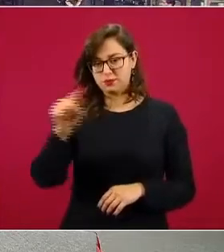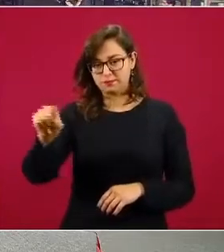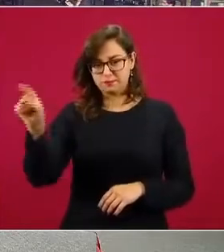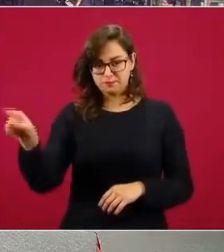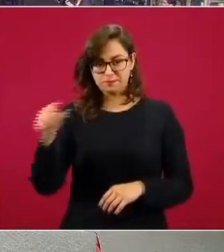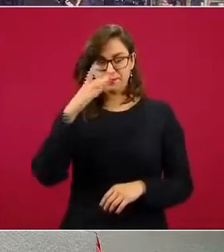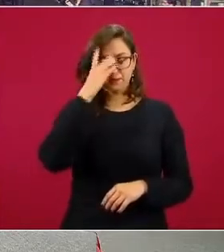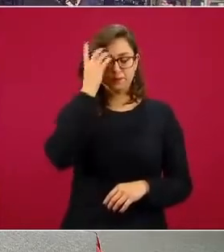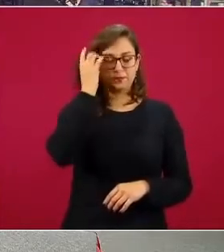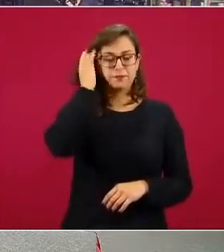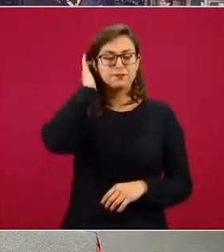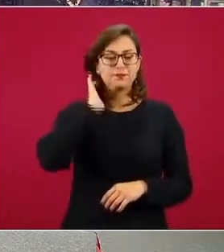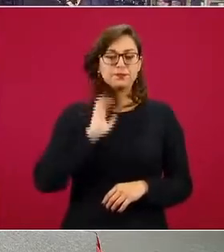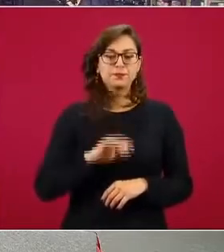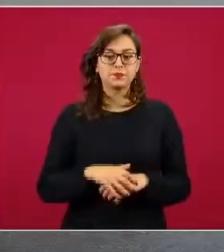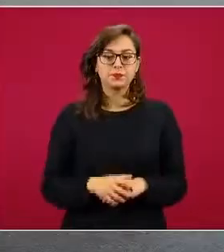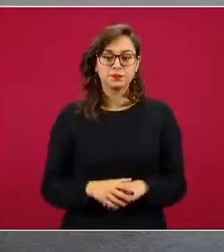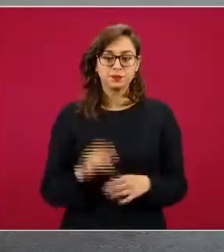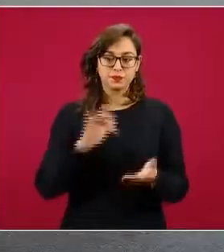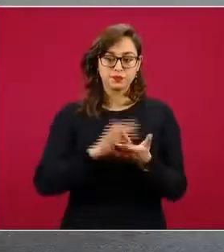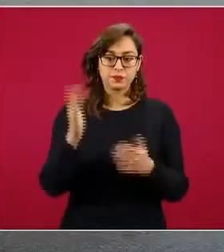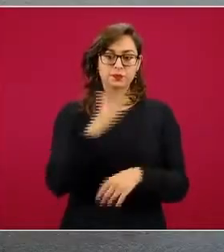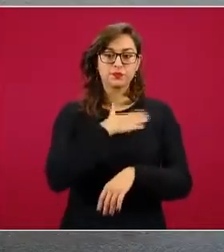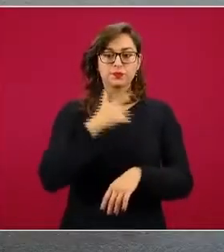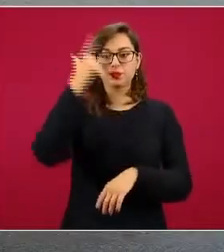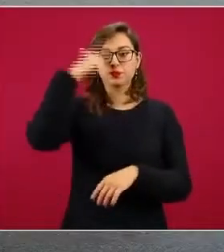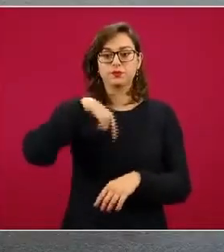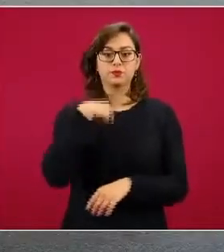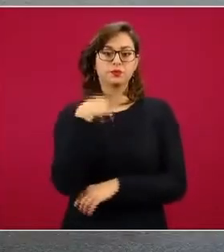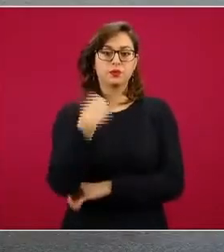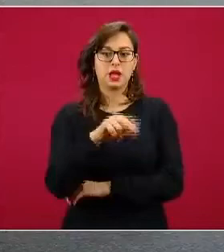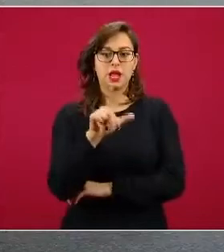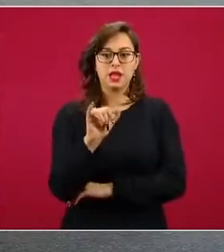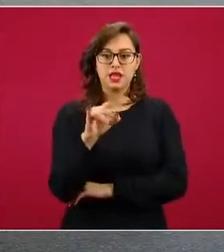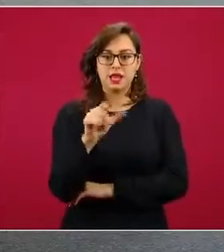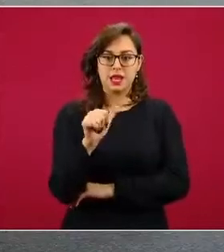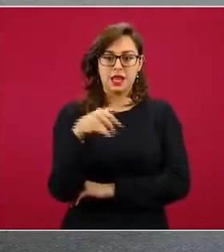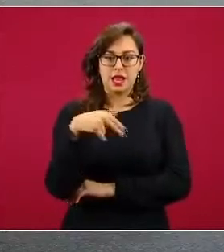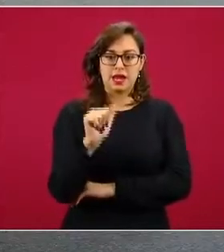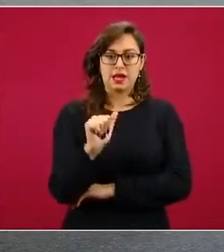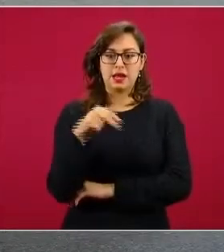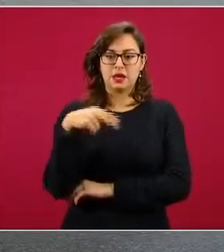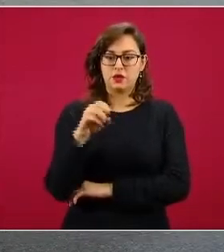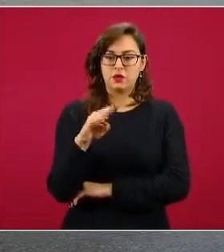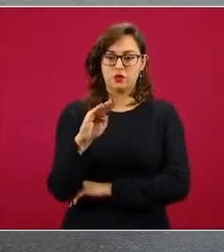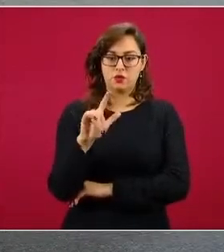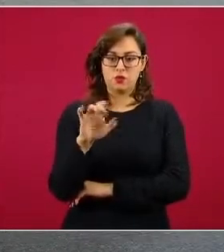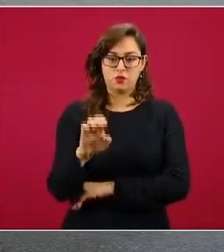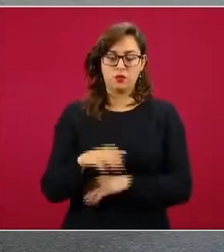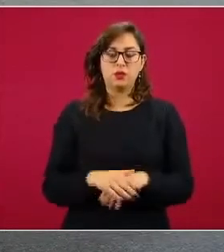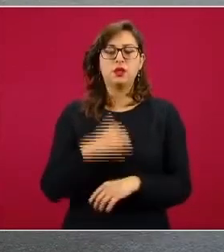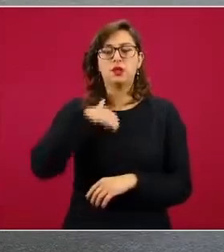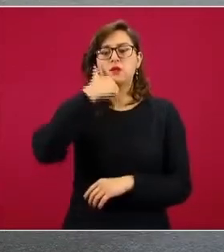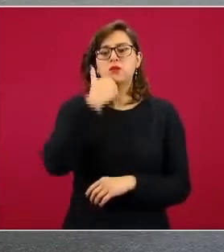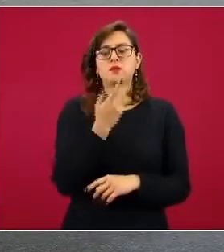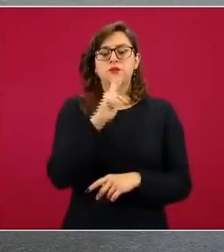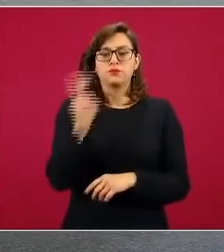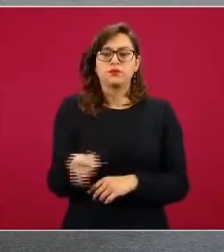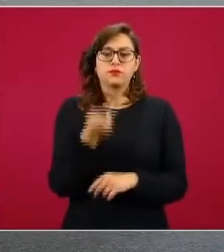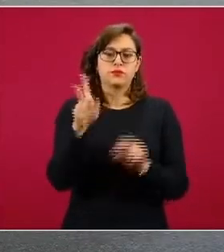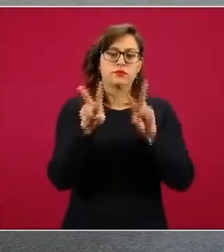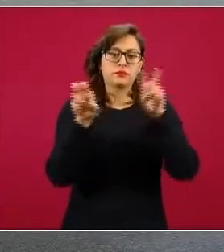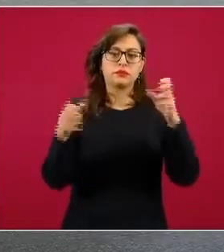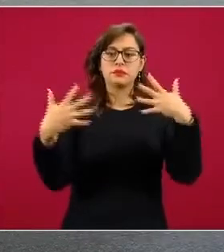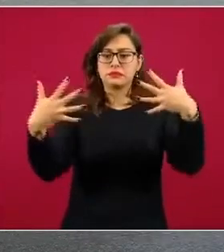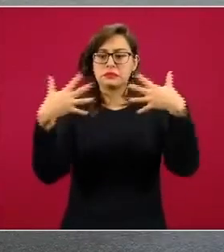favor. Gracias, buenas noches. Liliana Noble de Pulso Saludable. Doctor Gatell, yo le quisiera preguntar con este tema de la crisis climática,